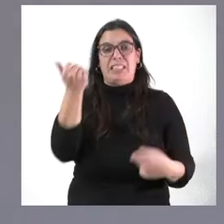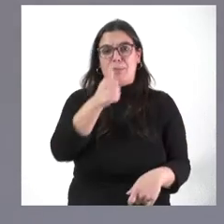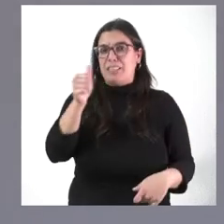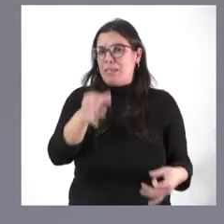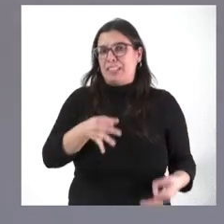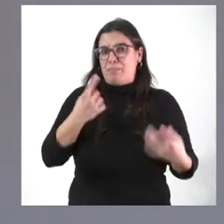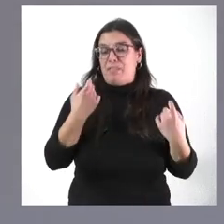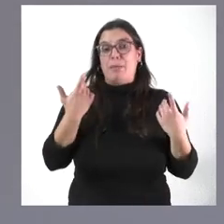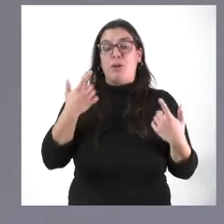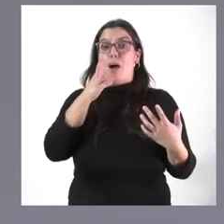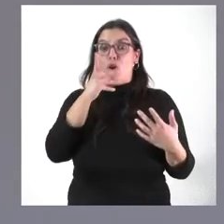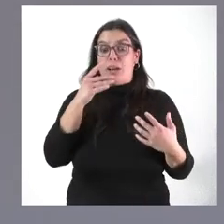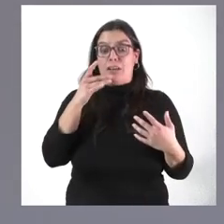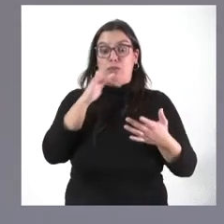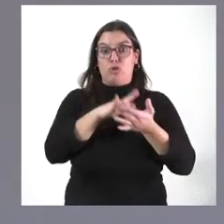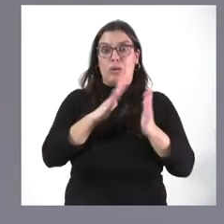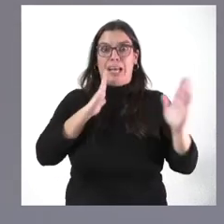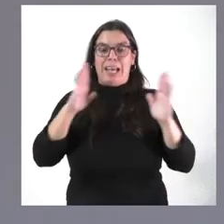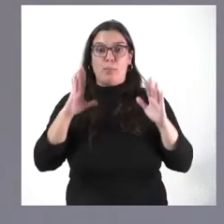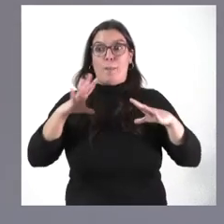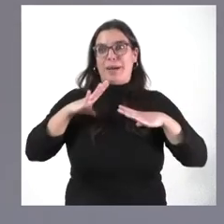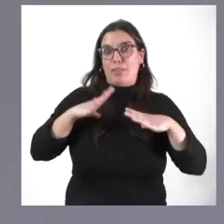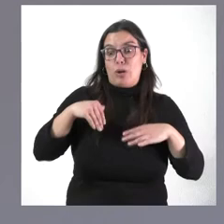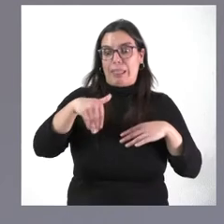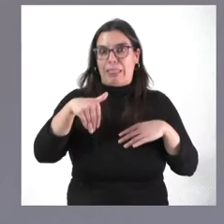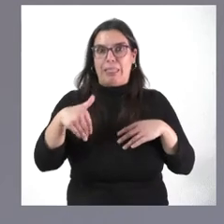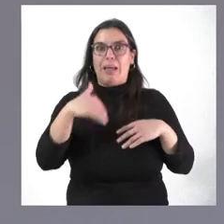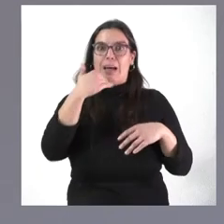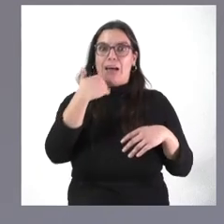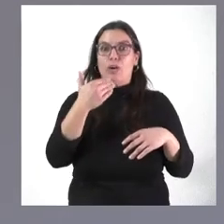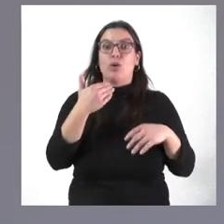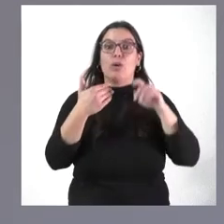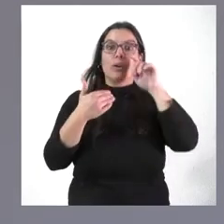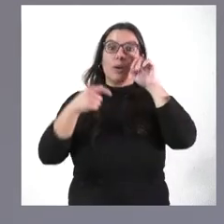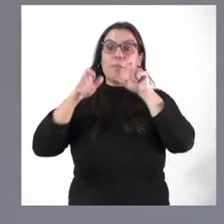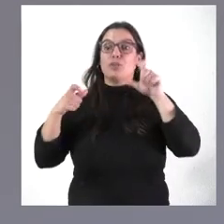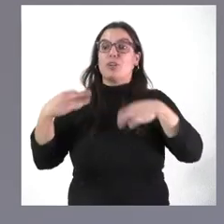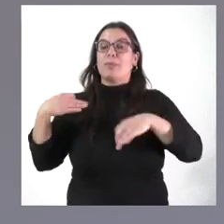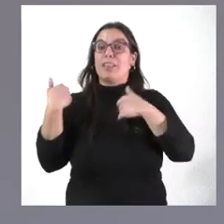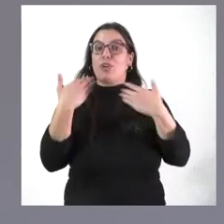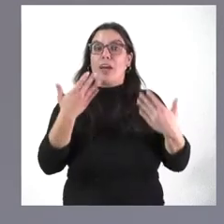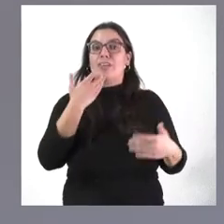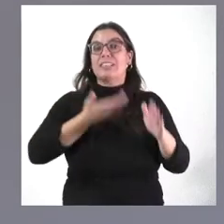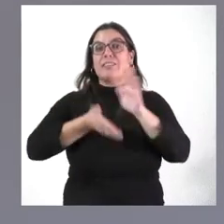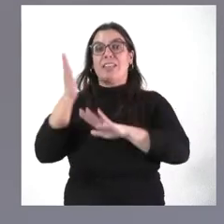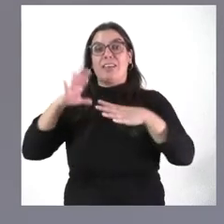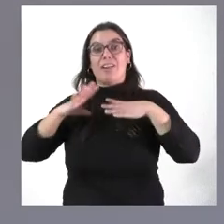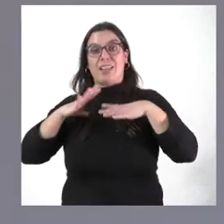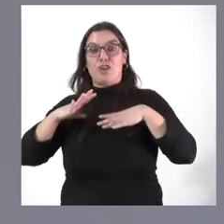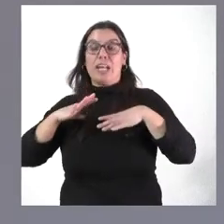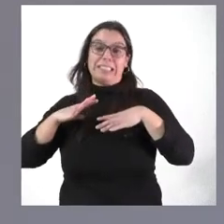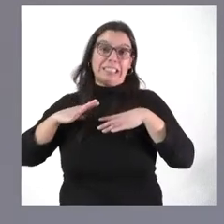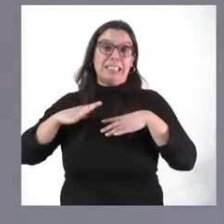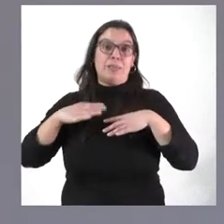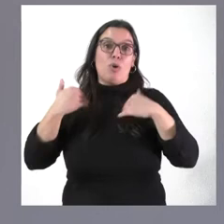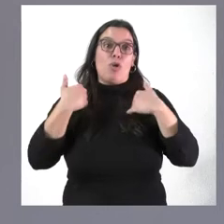sí que se aprecia que cuando vienen ciertos periodos vacacionales pues las personas que habitualmente donan si salen de vacaciones pues se resiente